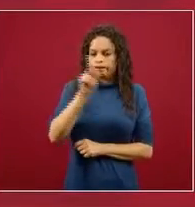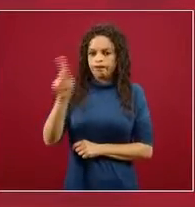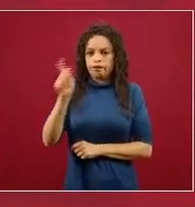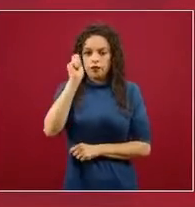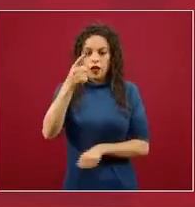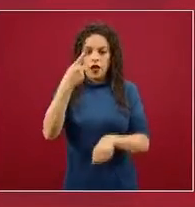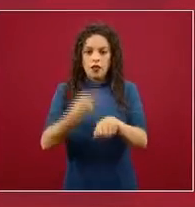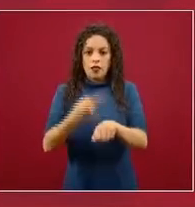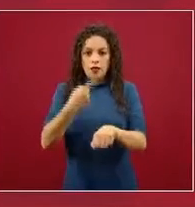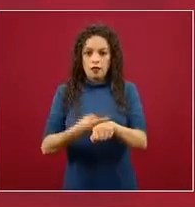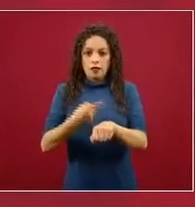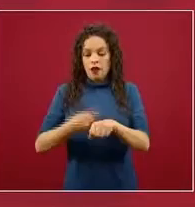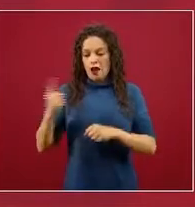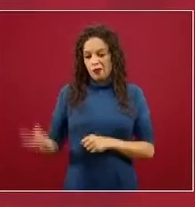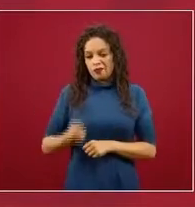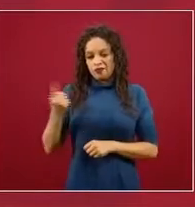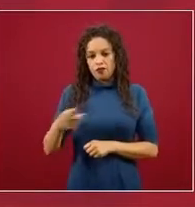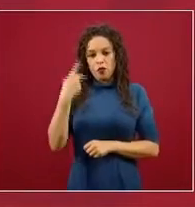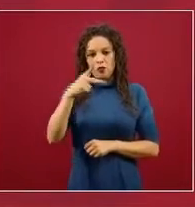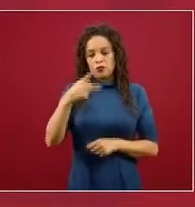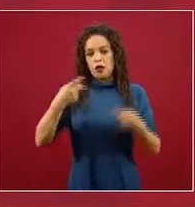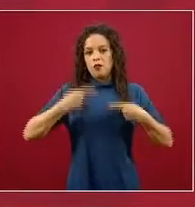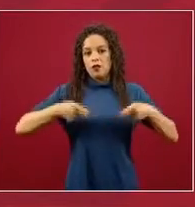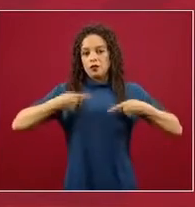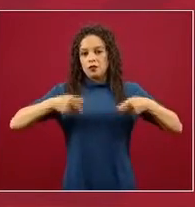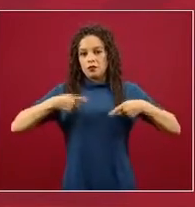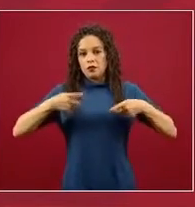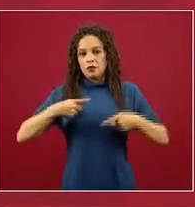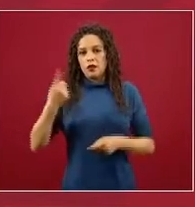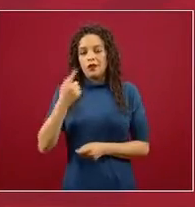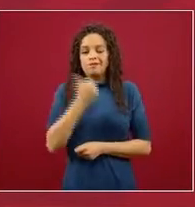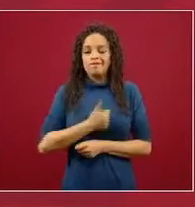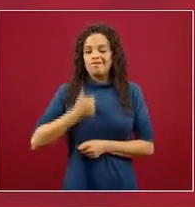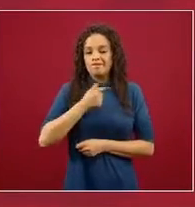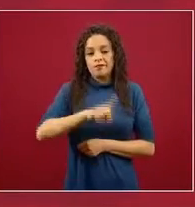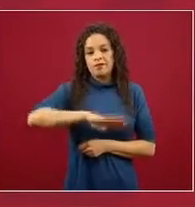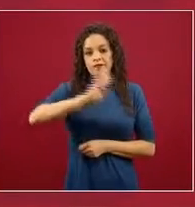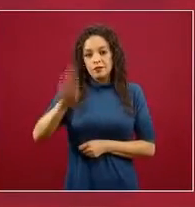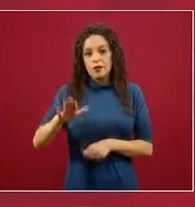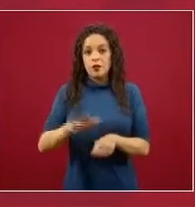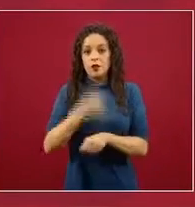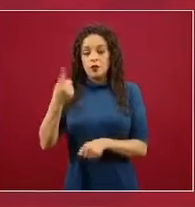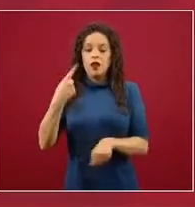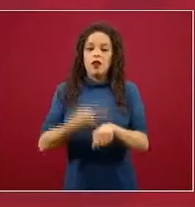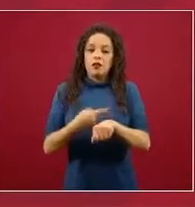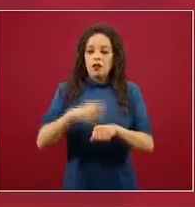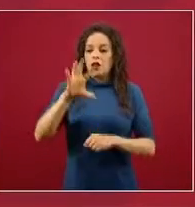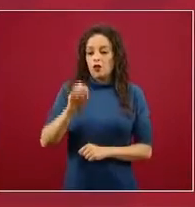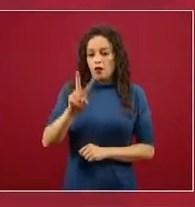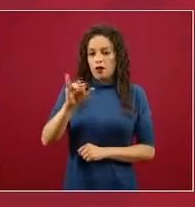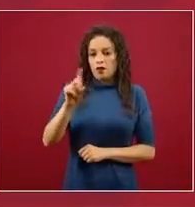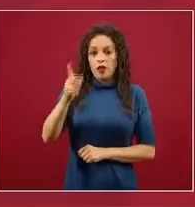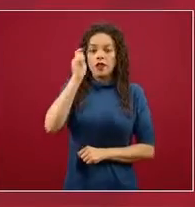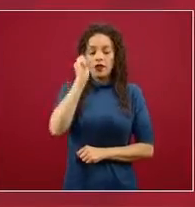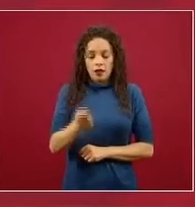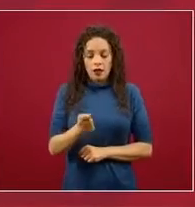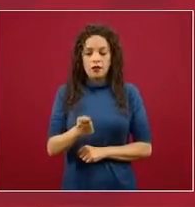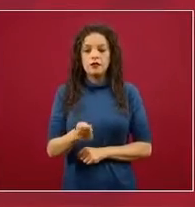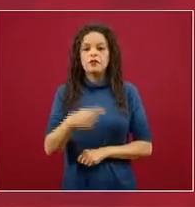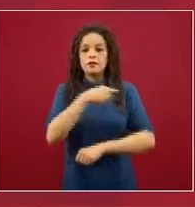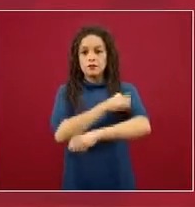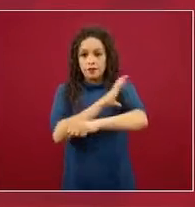de enfermedades crónicas en las personas que desafortunadamente pierden la vida por COVID, y son la hipertensión,